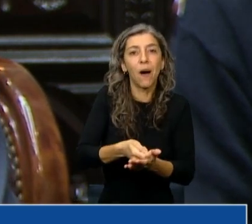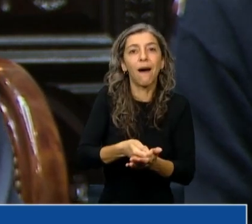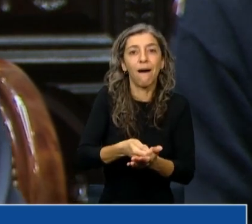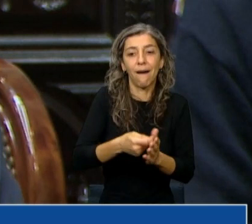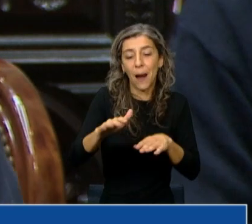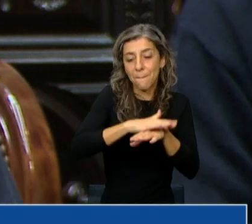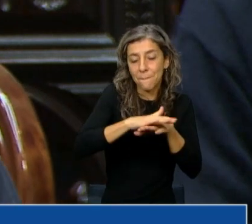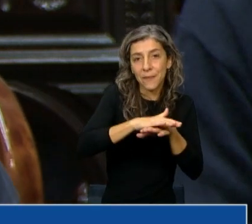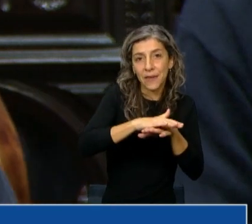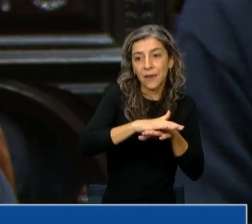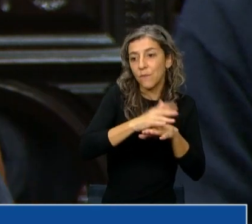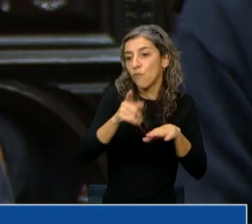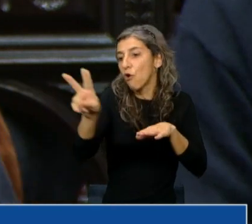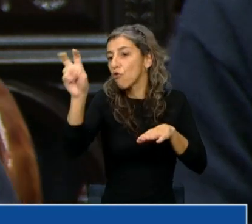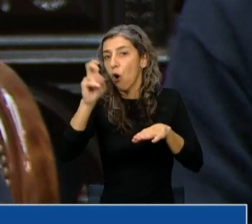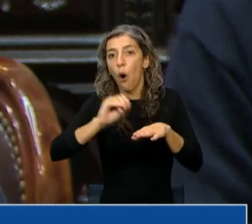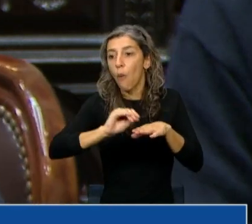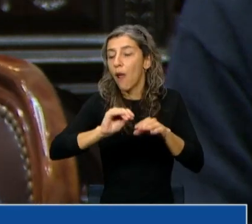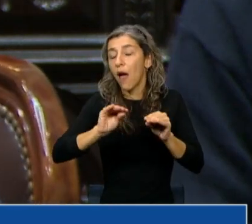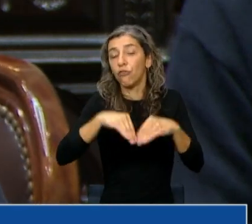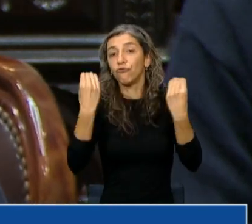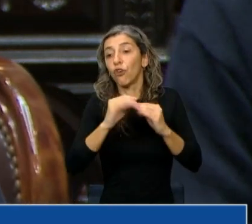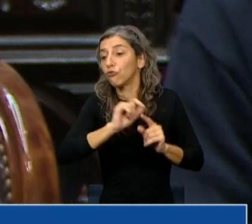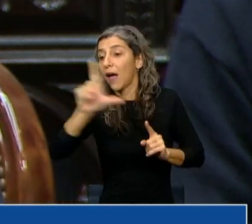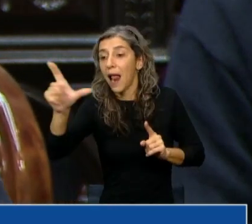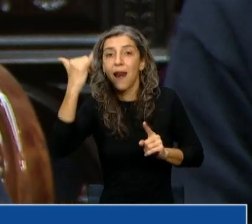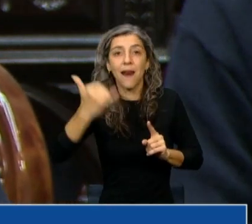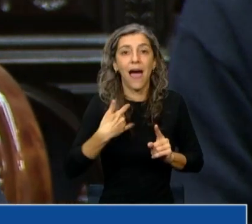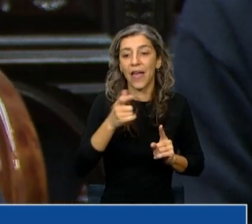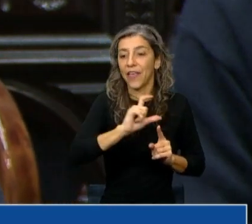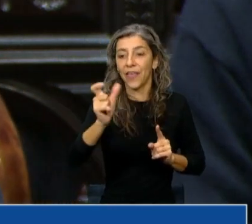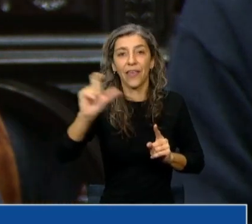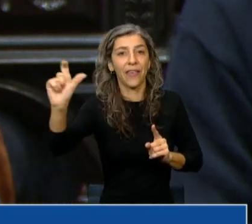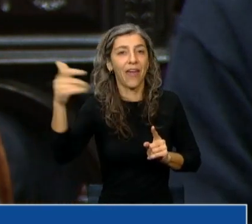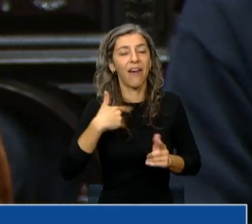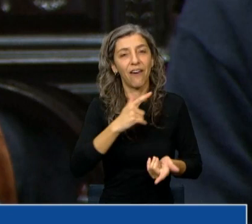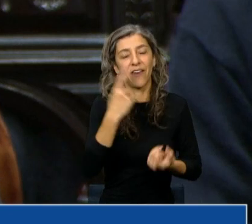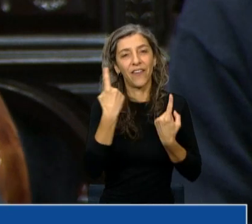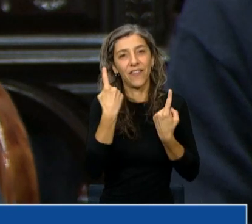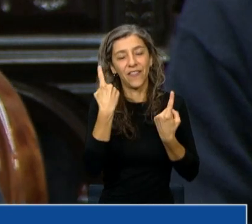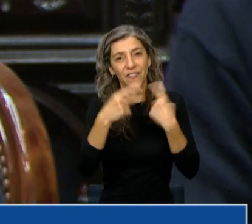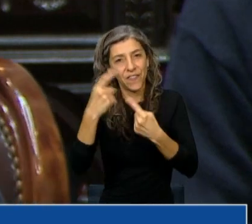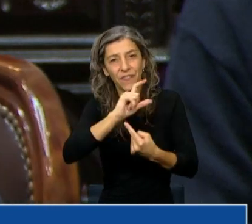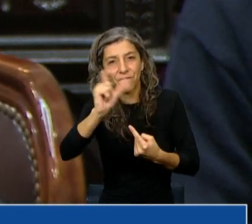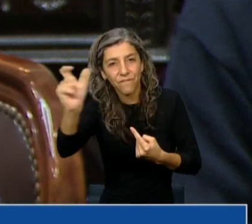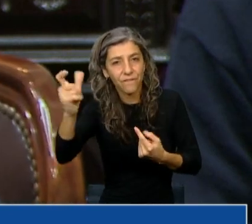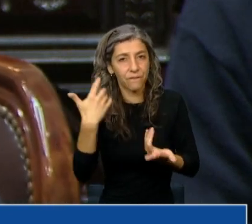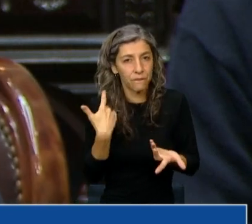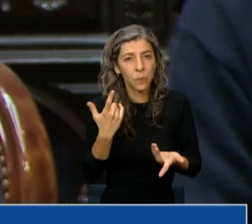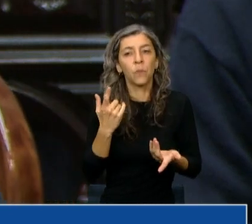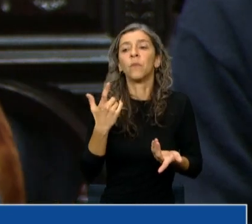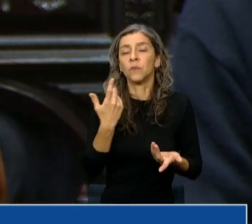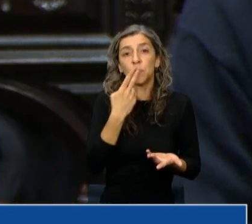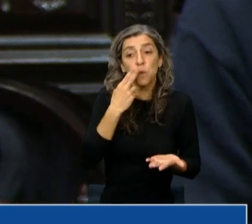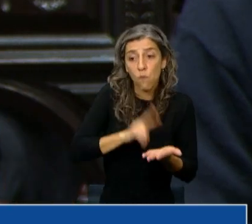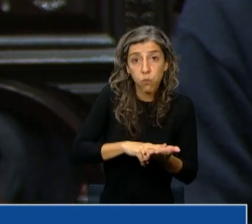lo que cobre. Ese diferencial mantiene una escala progresiva. Esa escala progresiva, a los que les gusta hablar de la progresividad de los